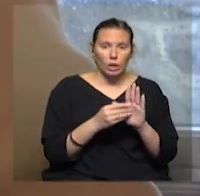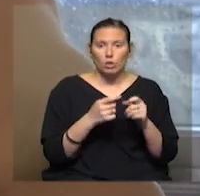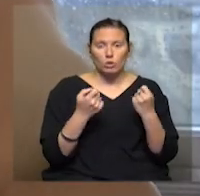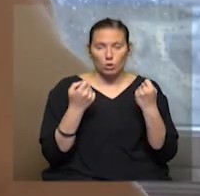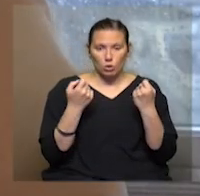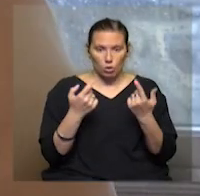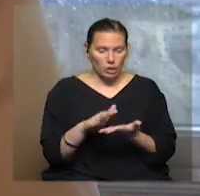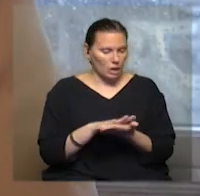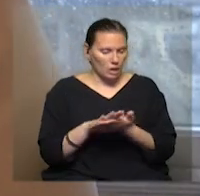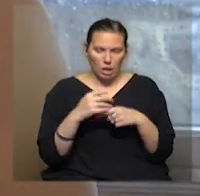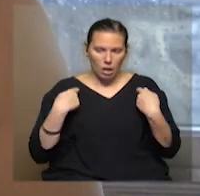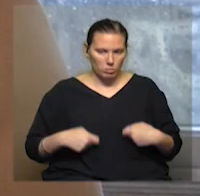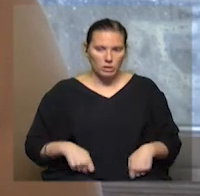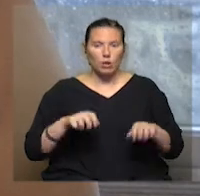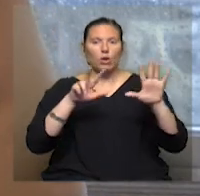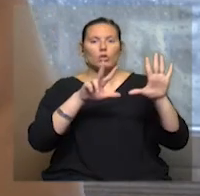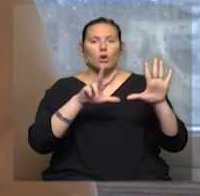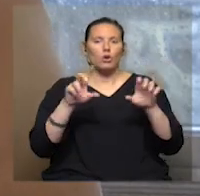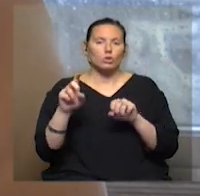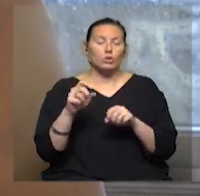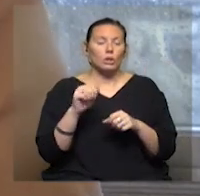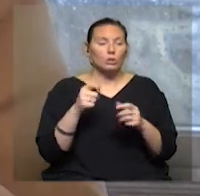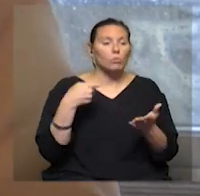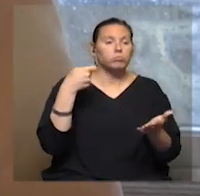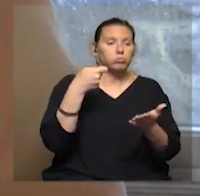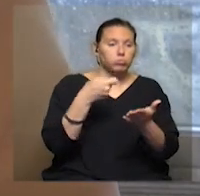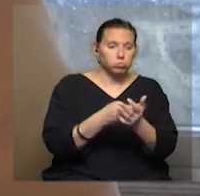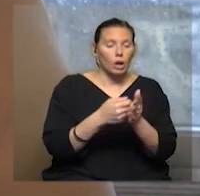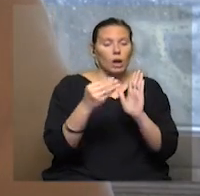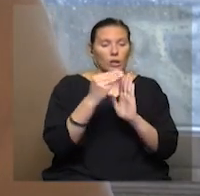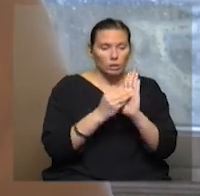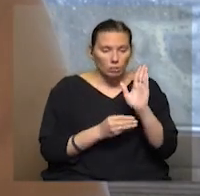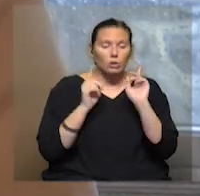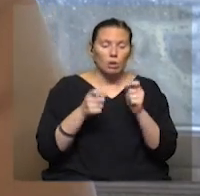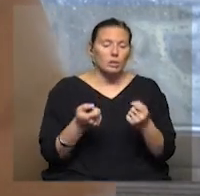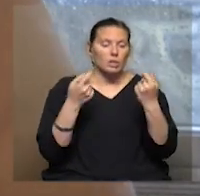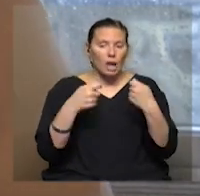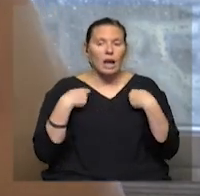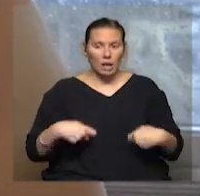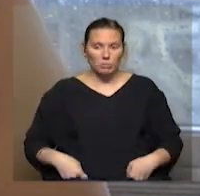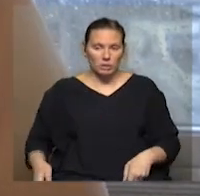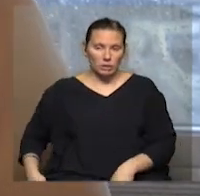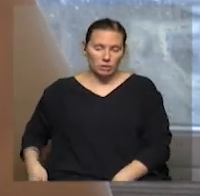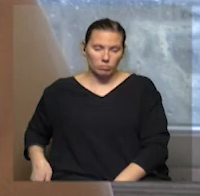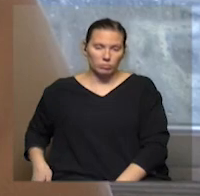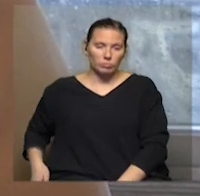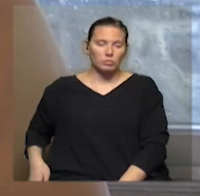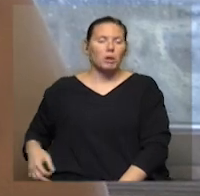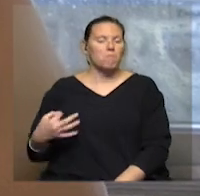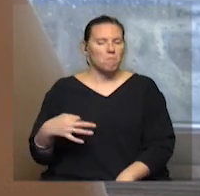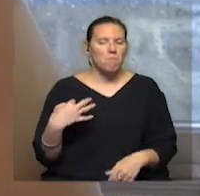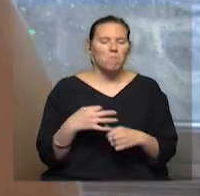de camiseta, y con 800 pesos quedan inscriptos y también van a recibir la camiseta por el evento de los 100 años.